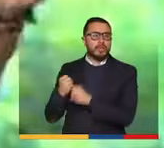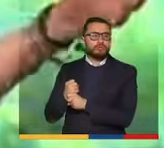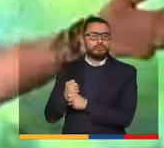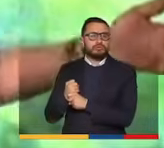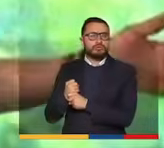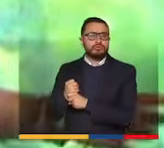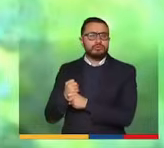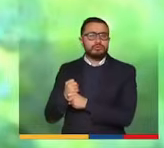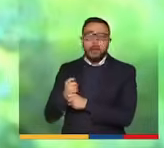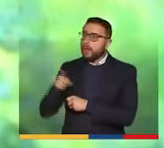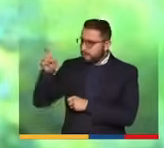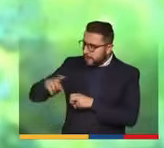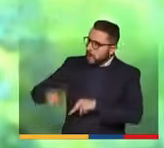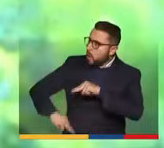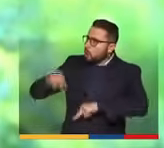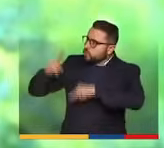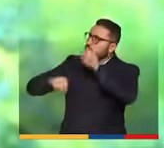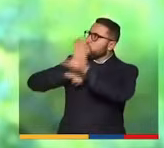¡Se hace!